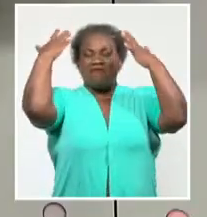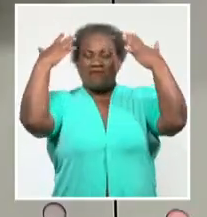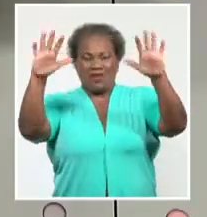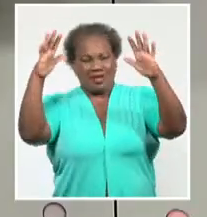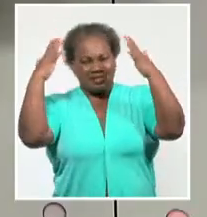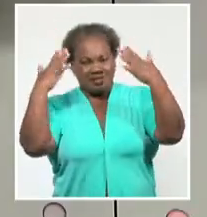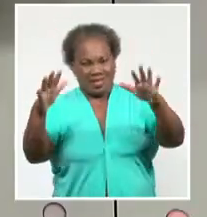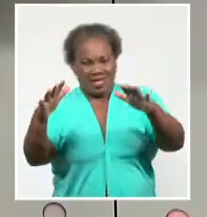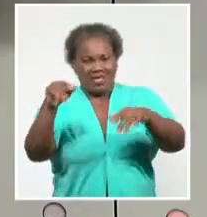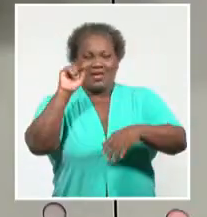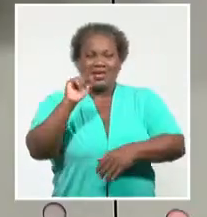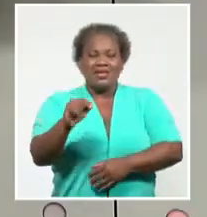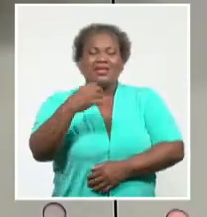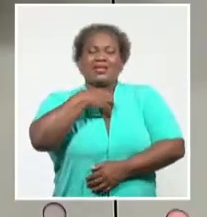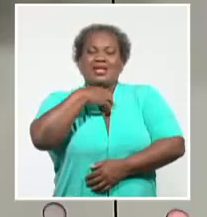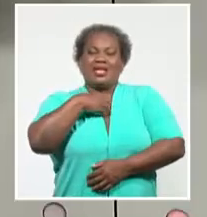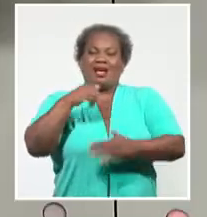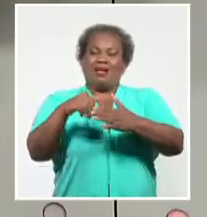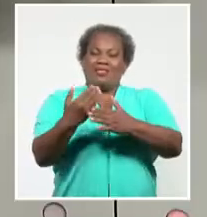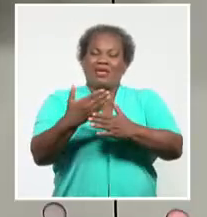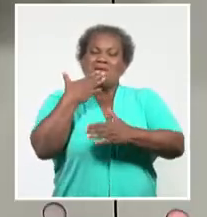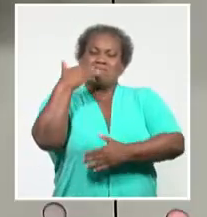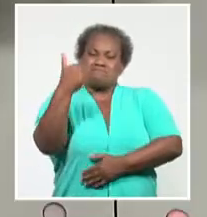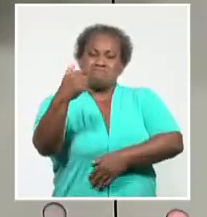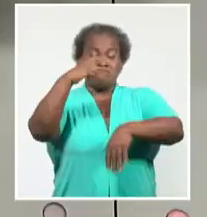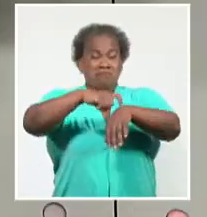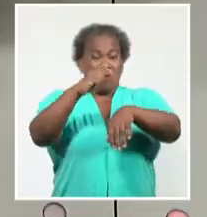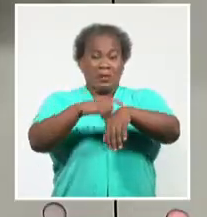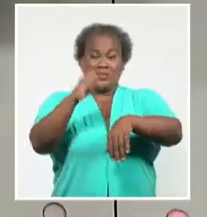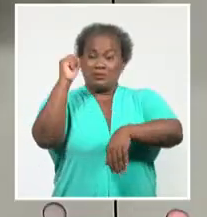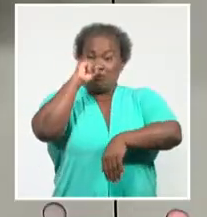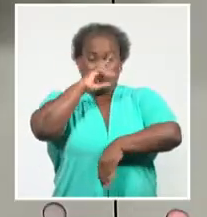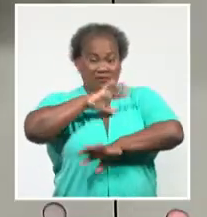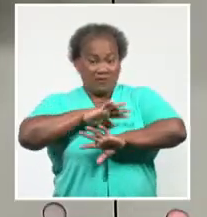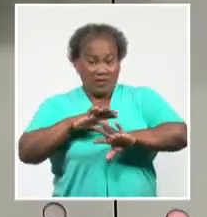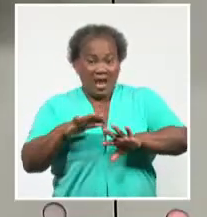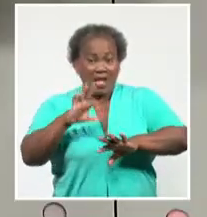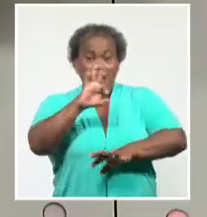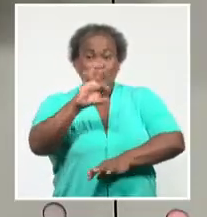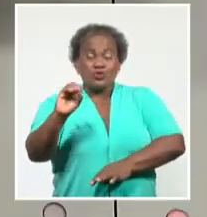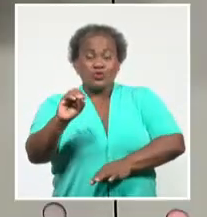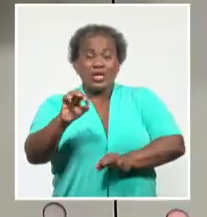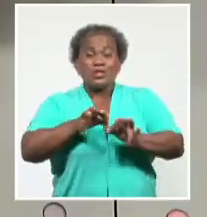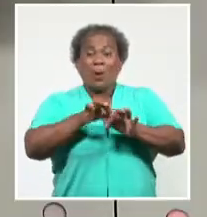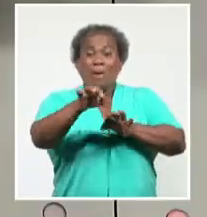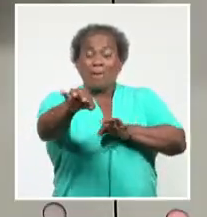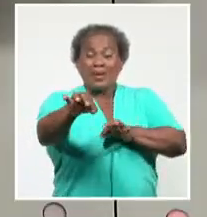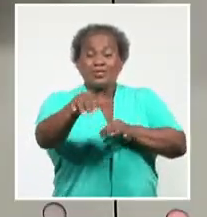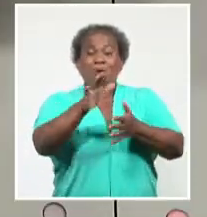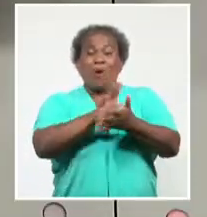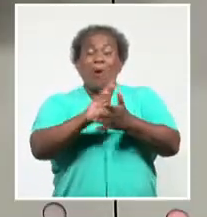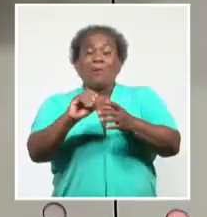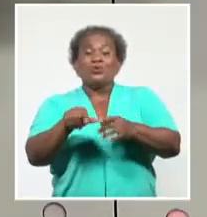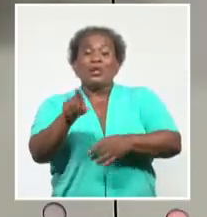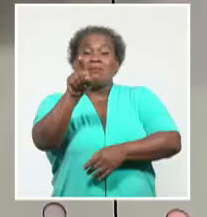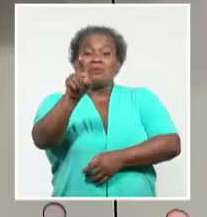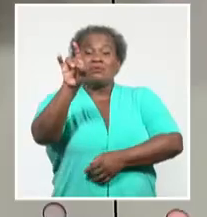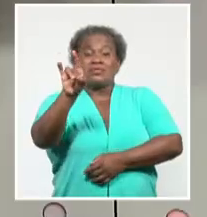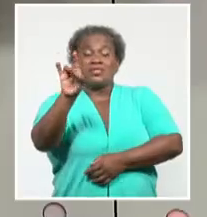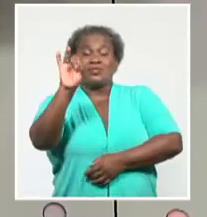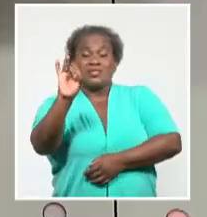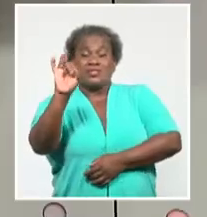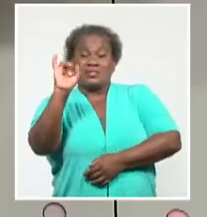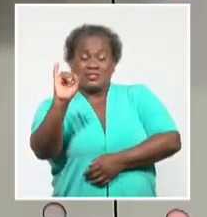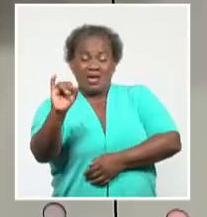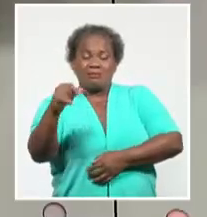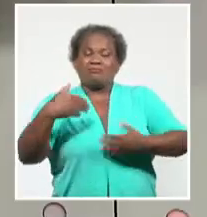felicidades y que pase un hermoso día. Con los momentos finales de la carrera de 800 metros planos en Montreal 1976, le